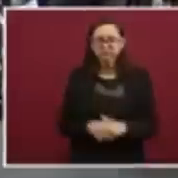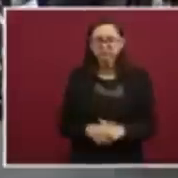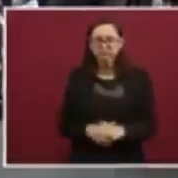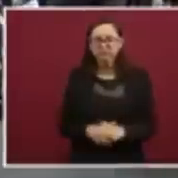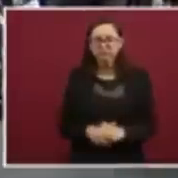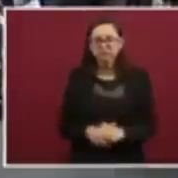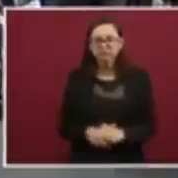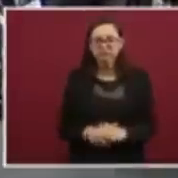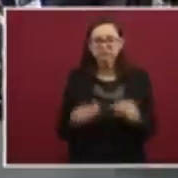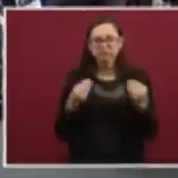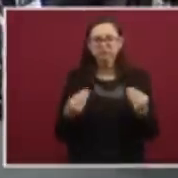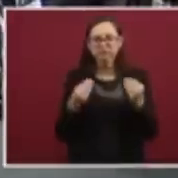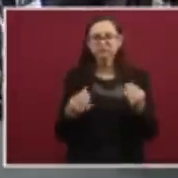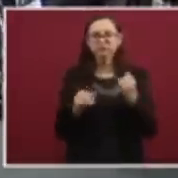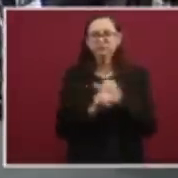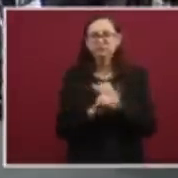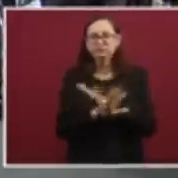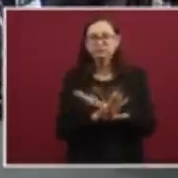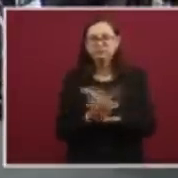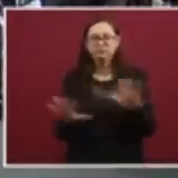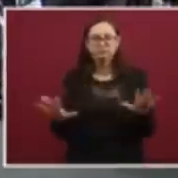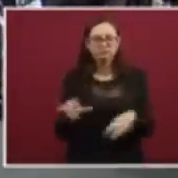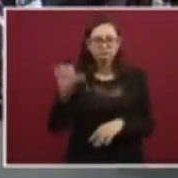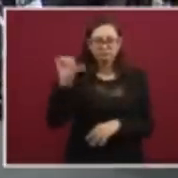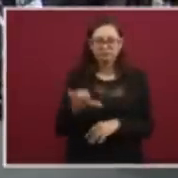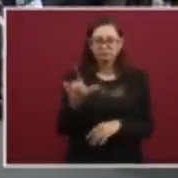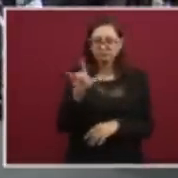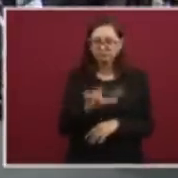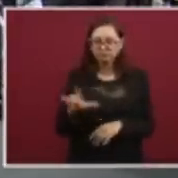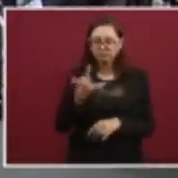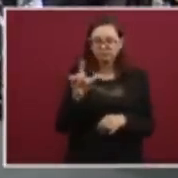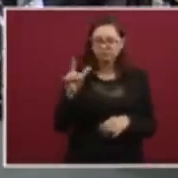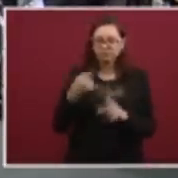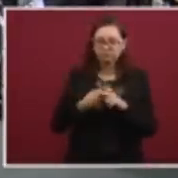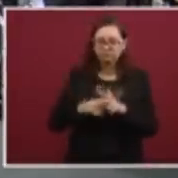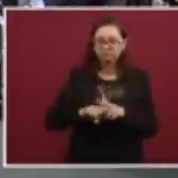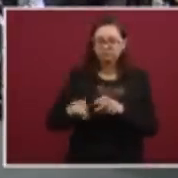Hay mucha información porque iniciamos la semana,